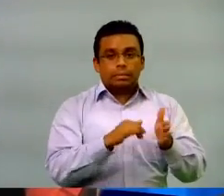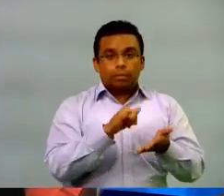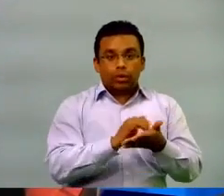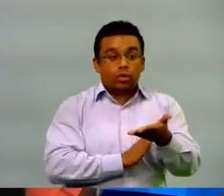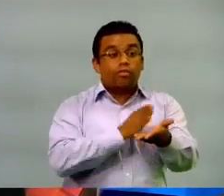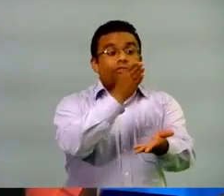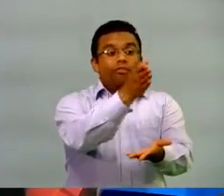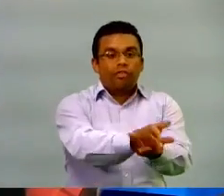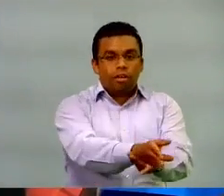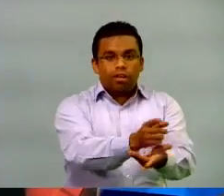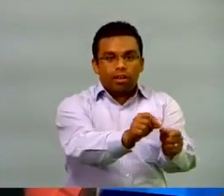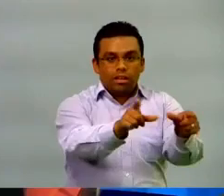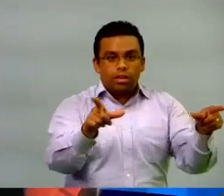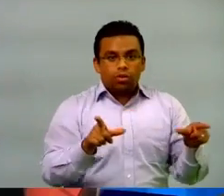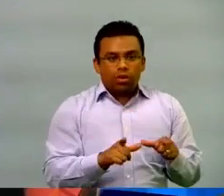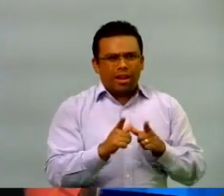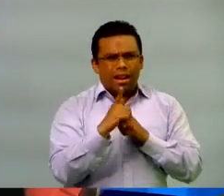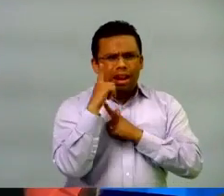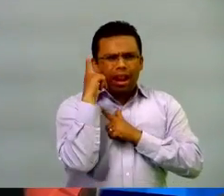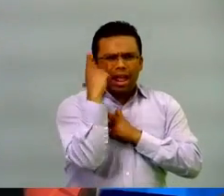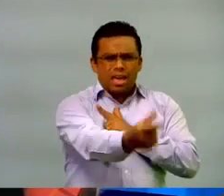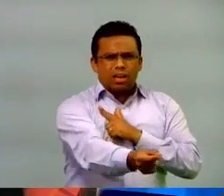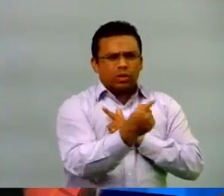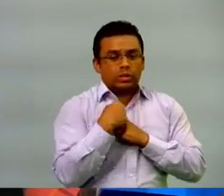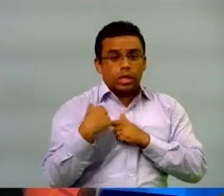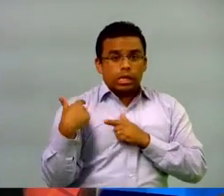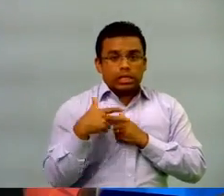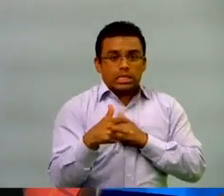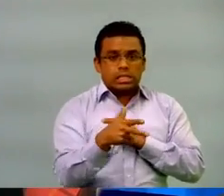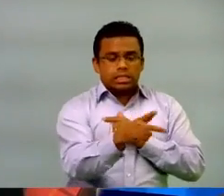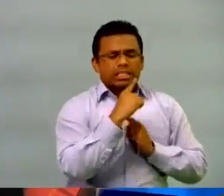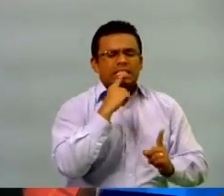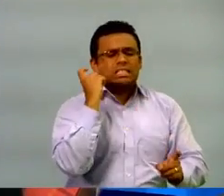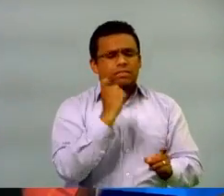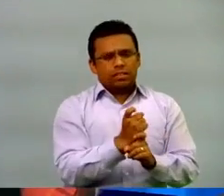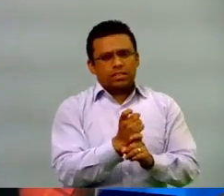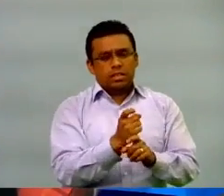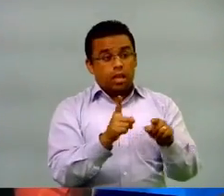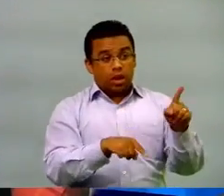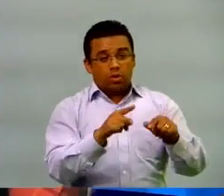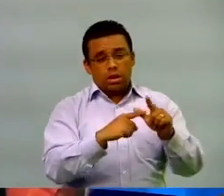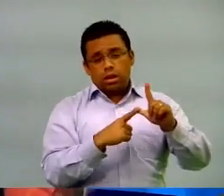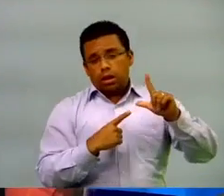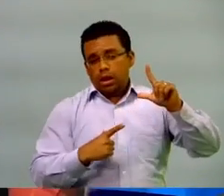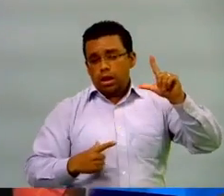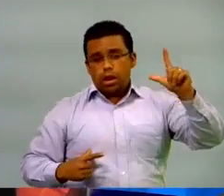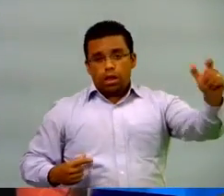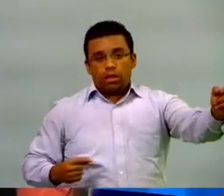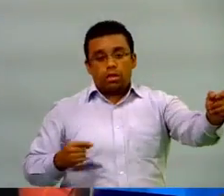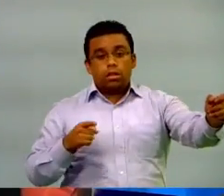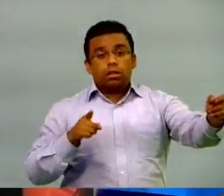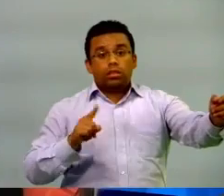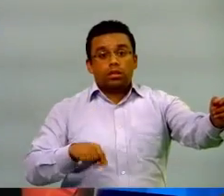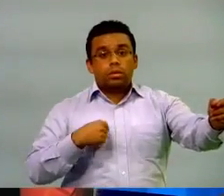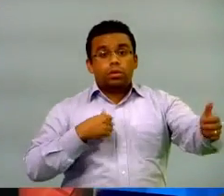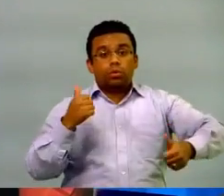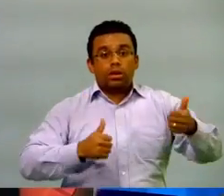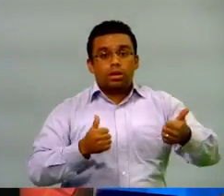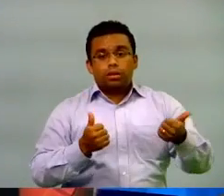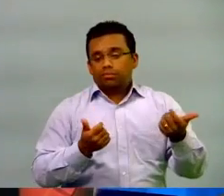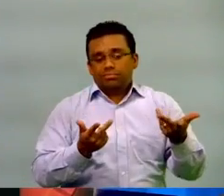hacia estos sitios que definitivamente no son fáciles. En algunas poblaciones que son muy remotas, pues utilizamos transporte